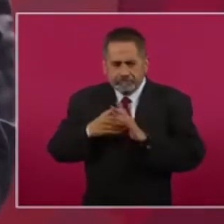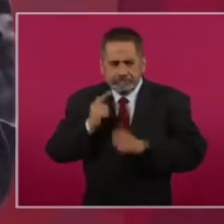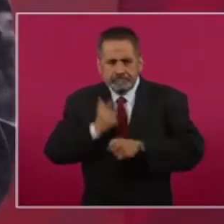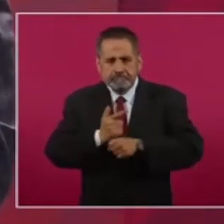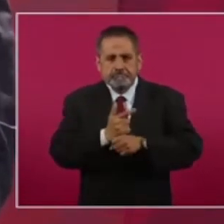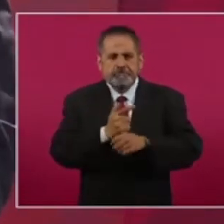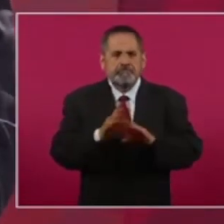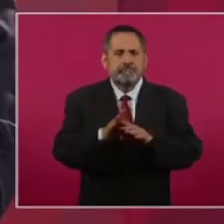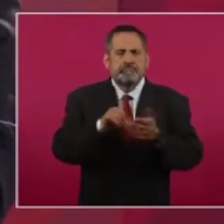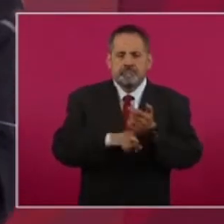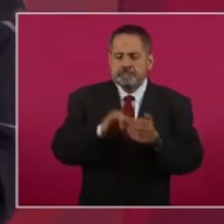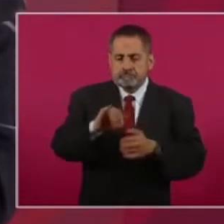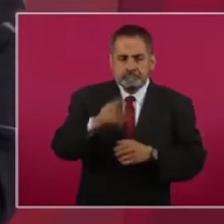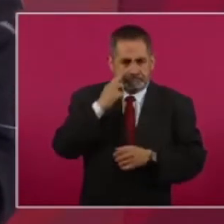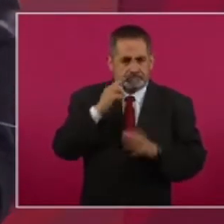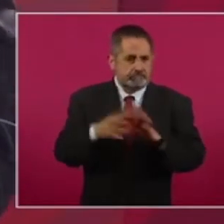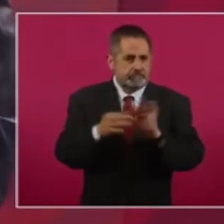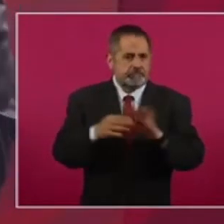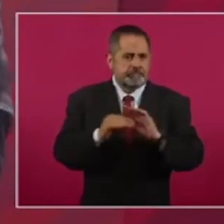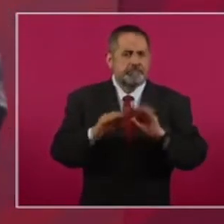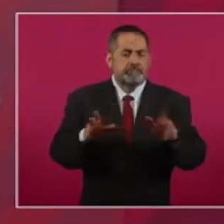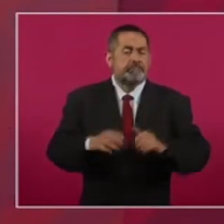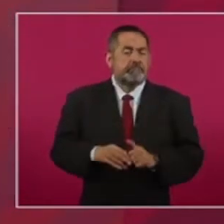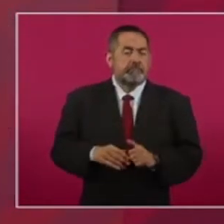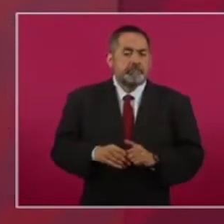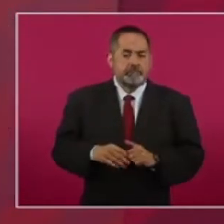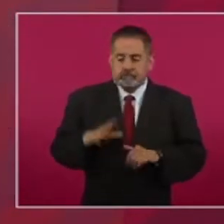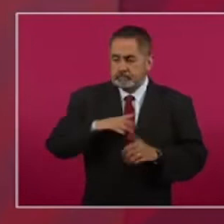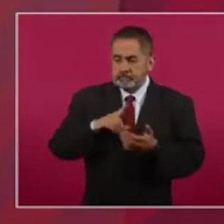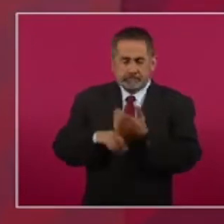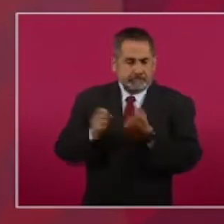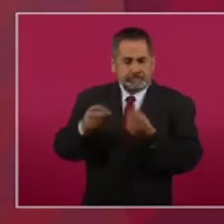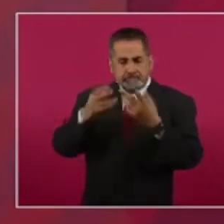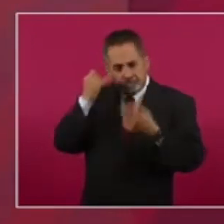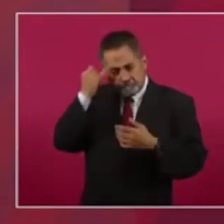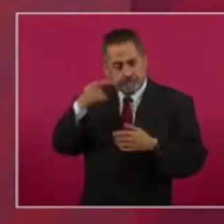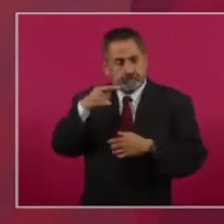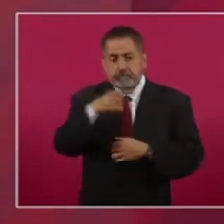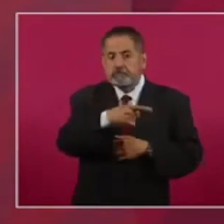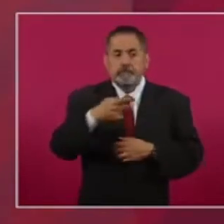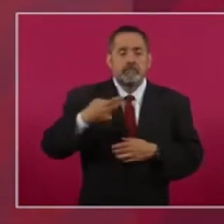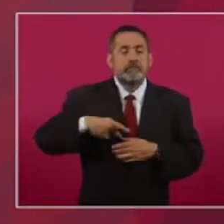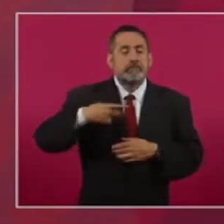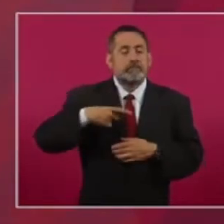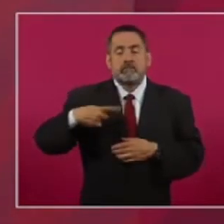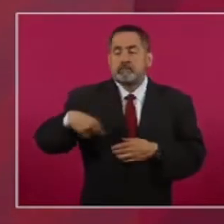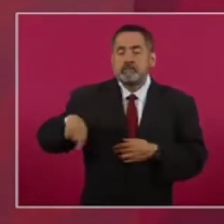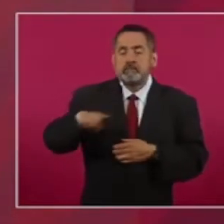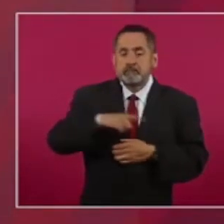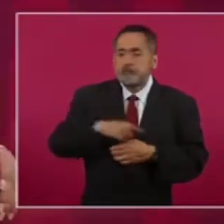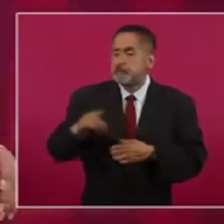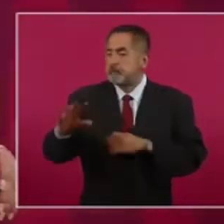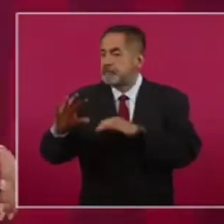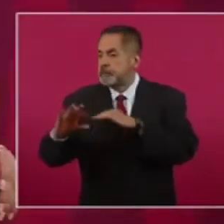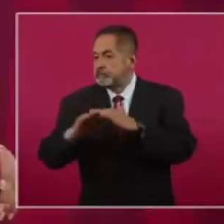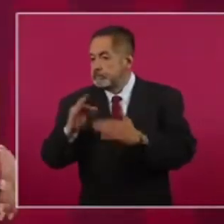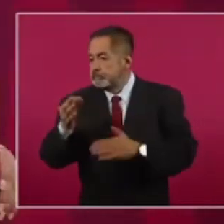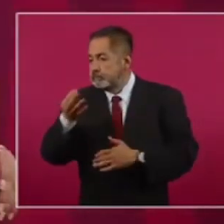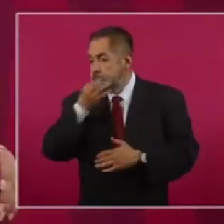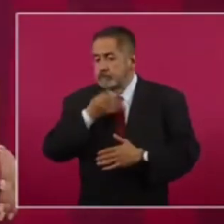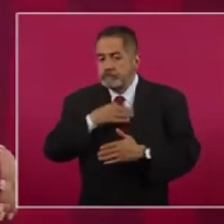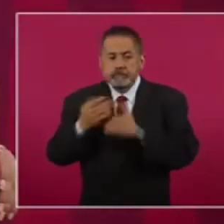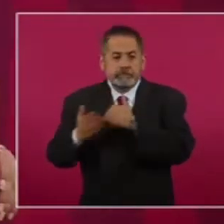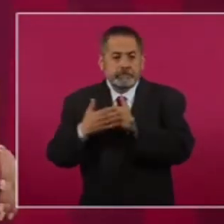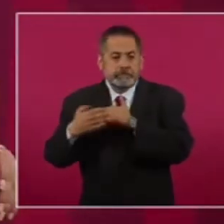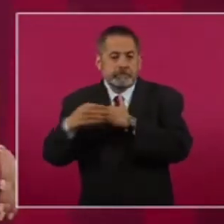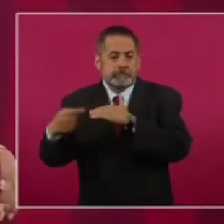No hay espionaje, pero sí mucha inteligencia. De la gente que me informa de